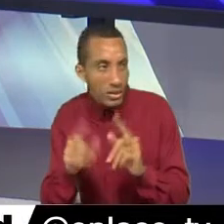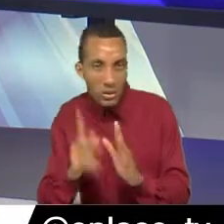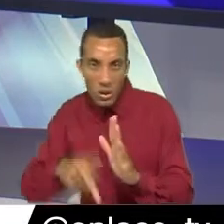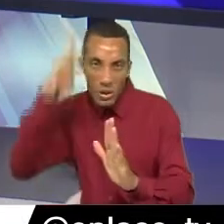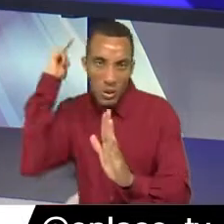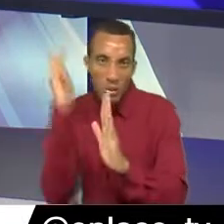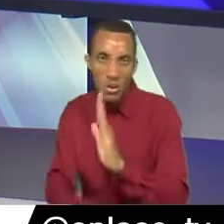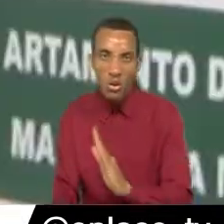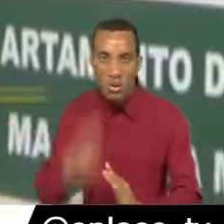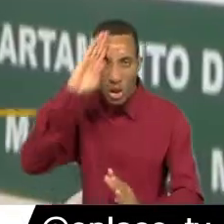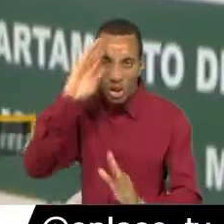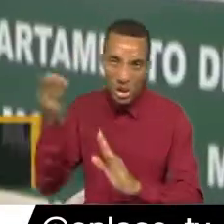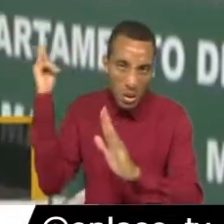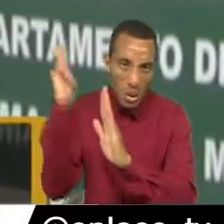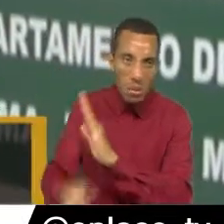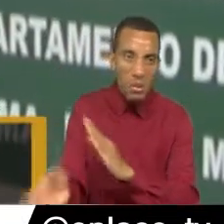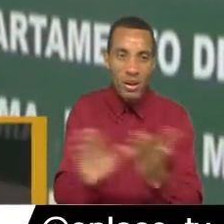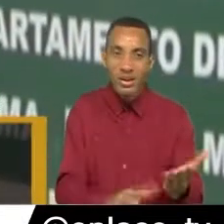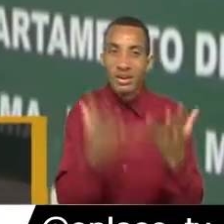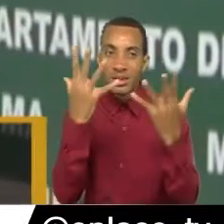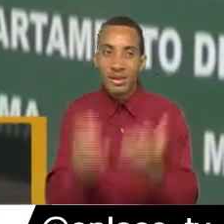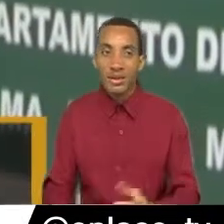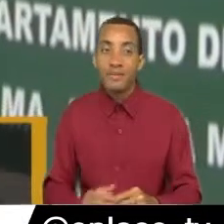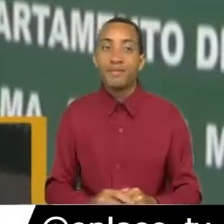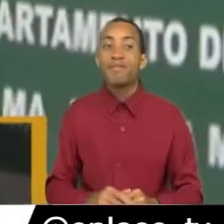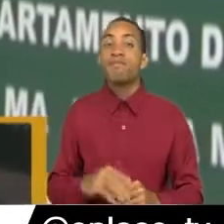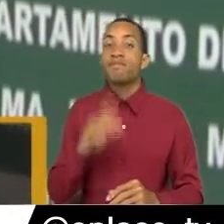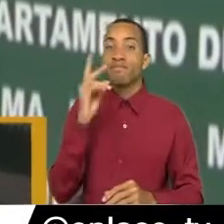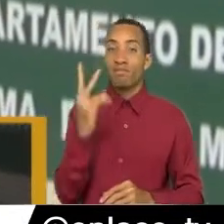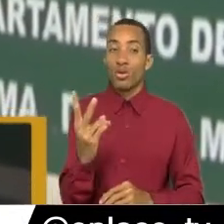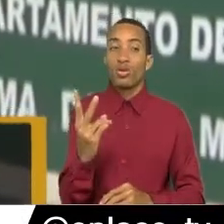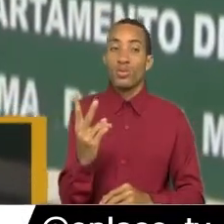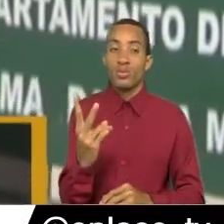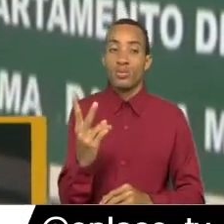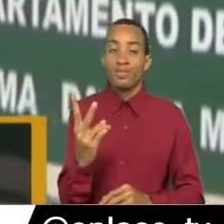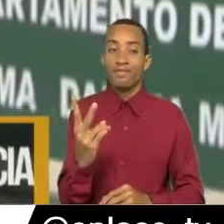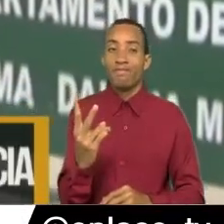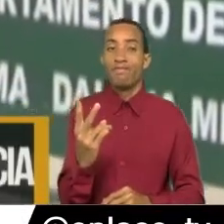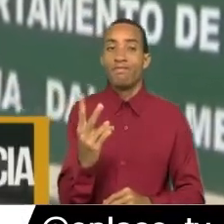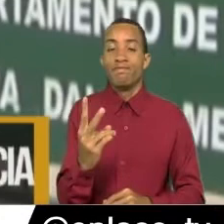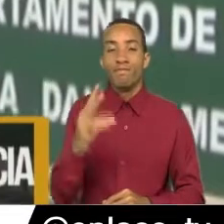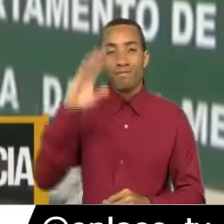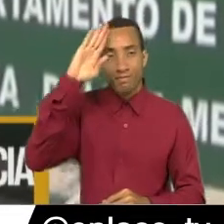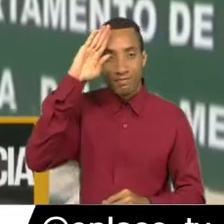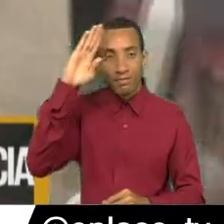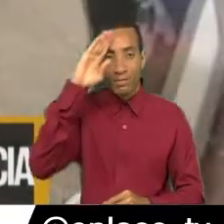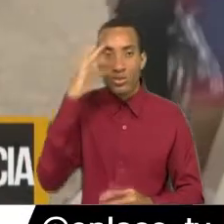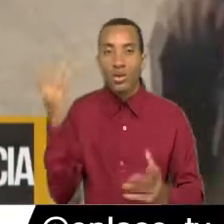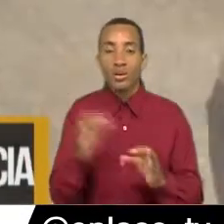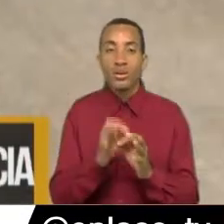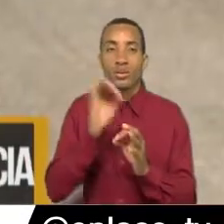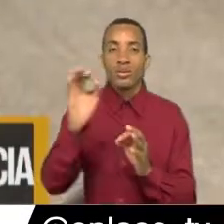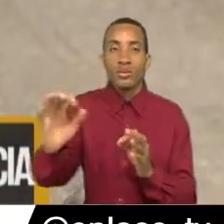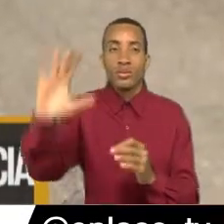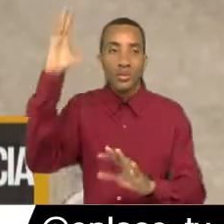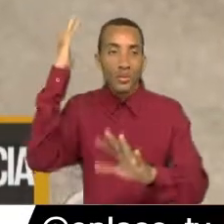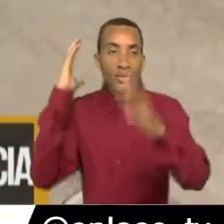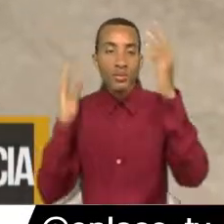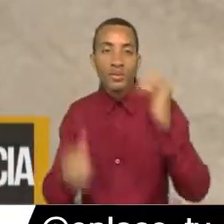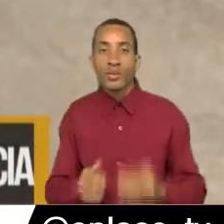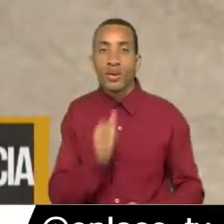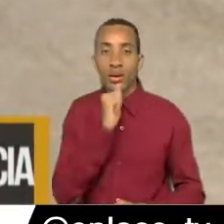ley. Tras los atentados en donde murieron dos uniformados de la Policía Nacional en zona rural de la población de Aguachica, Cesar,